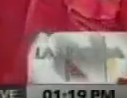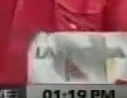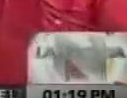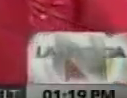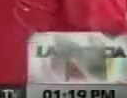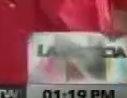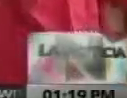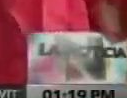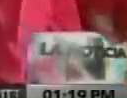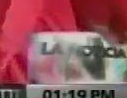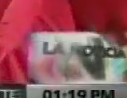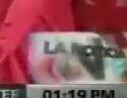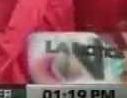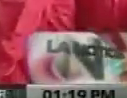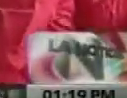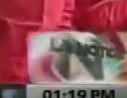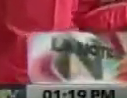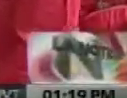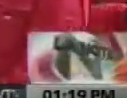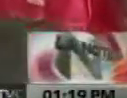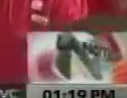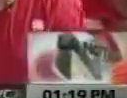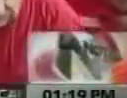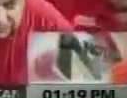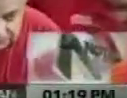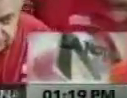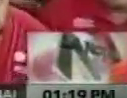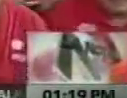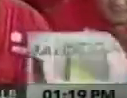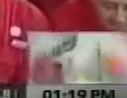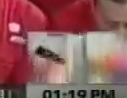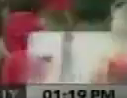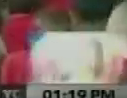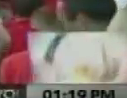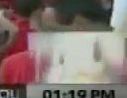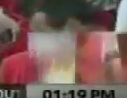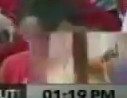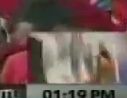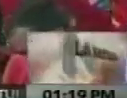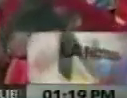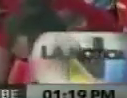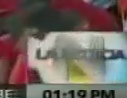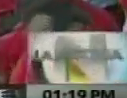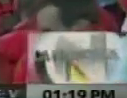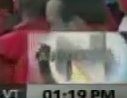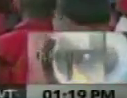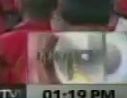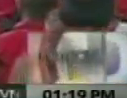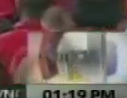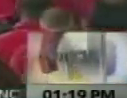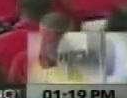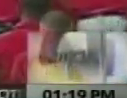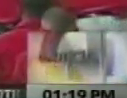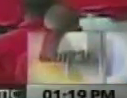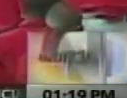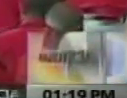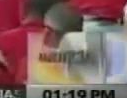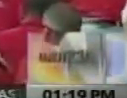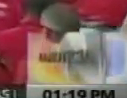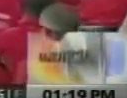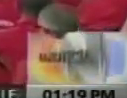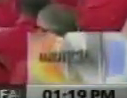Señoras y señores, tengan todas y todos muy buenas tardes. El ciudadano Nicolás Maduro Moros, presidente constitucional de